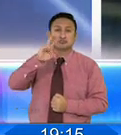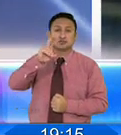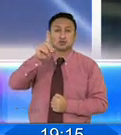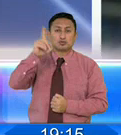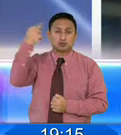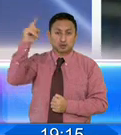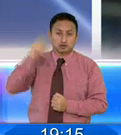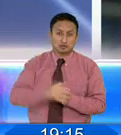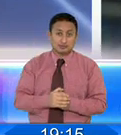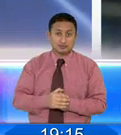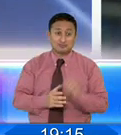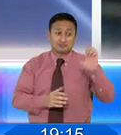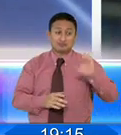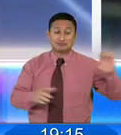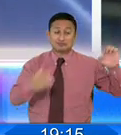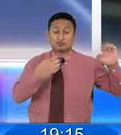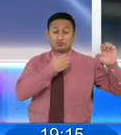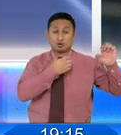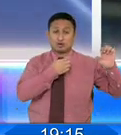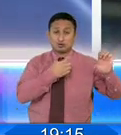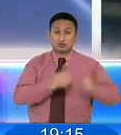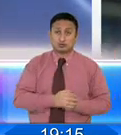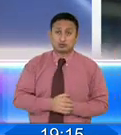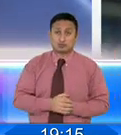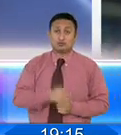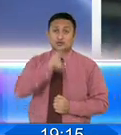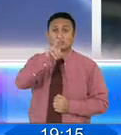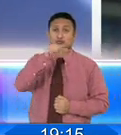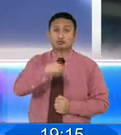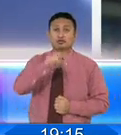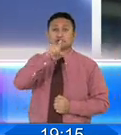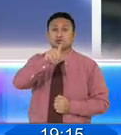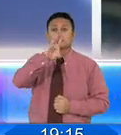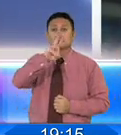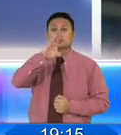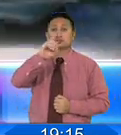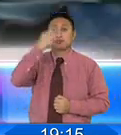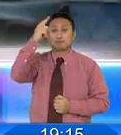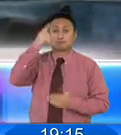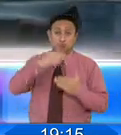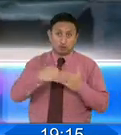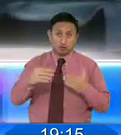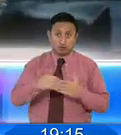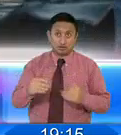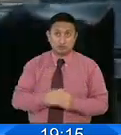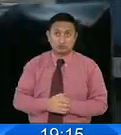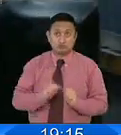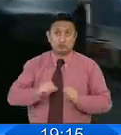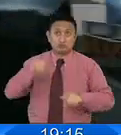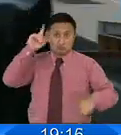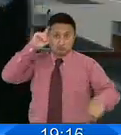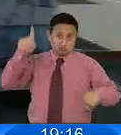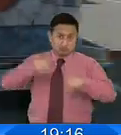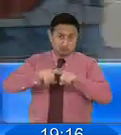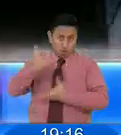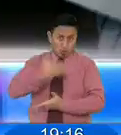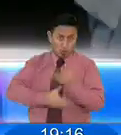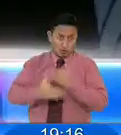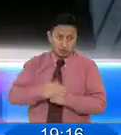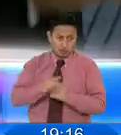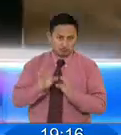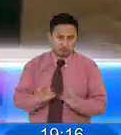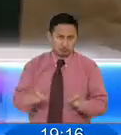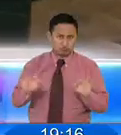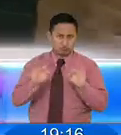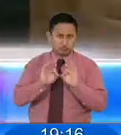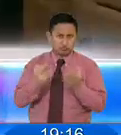agosto del 2020 se vendieron 2.160 millones de dólares. De conseguirse el acuerdo comercial, para lo cual es de suma importancia la reunión